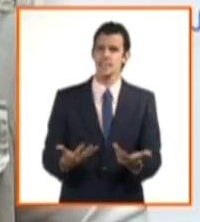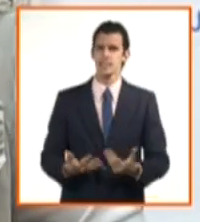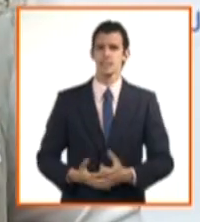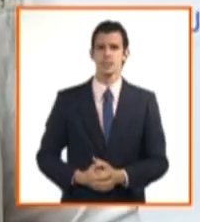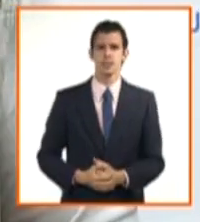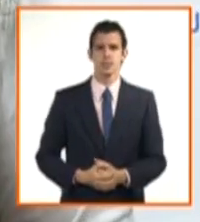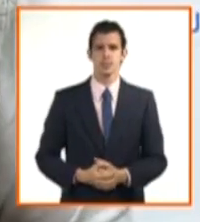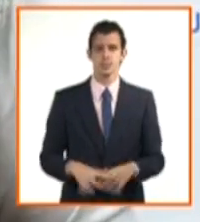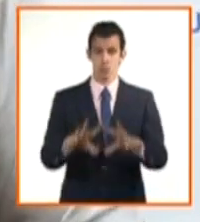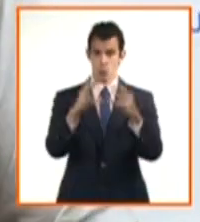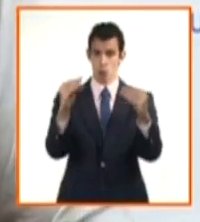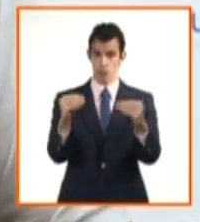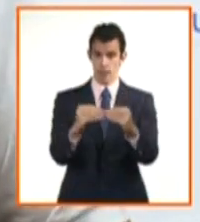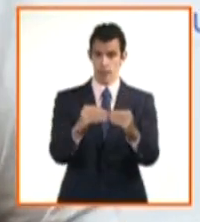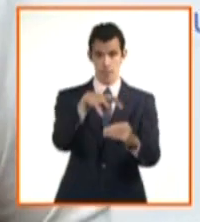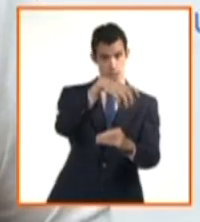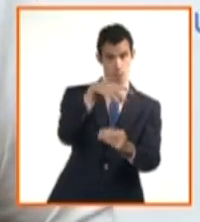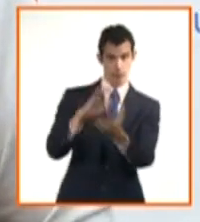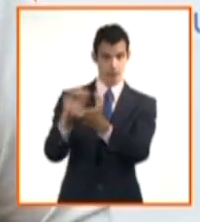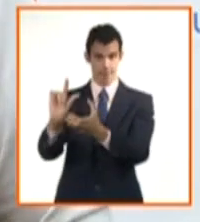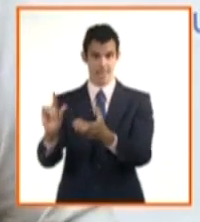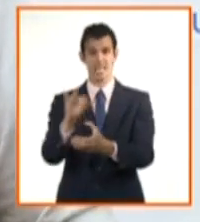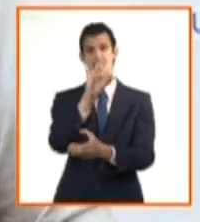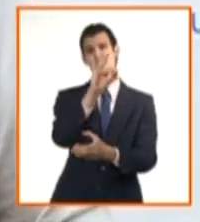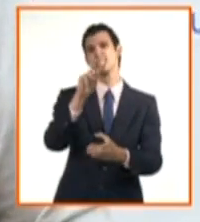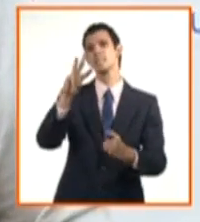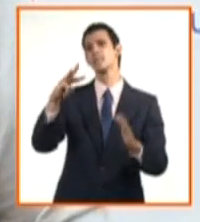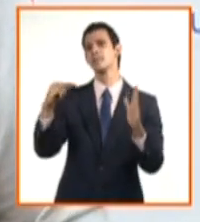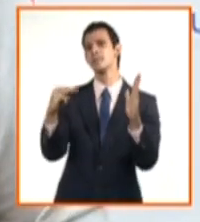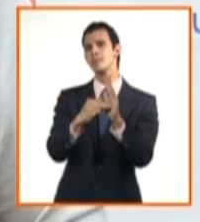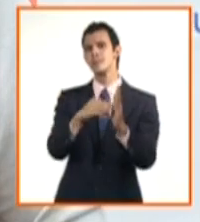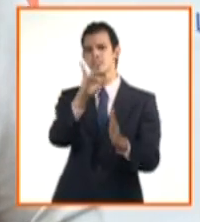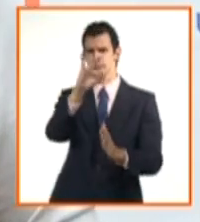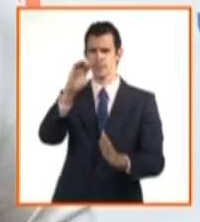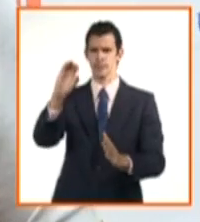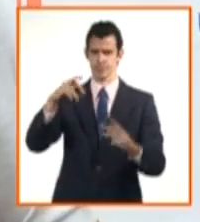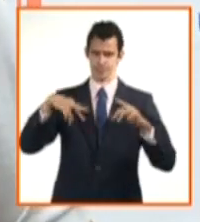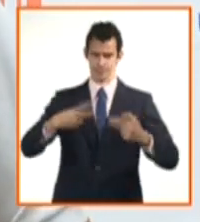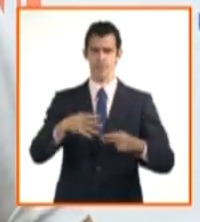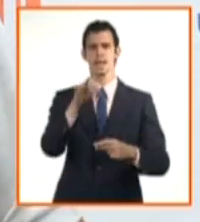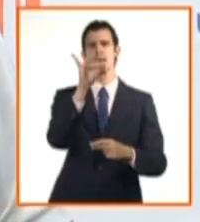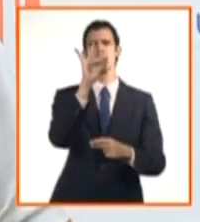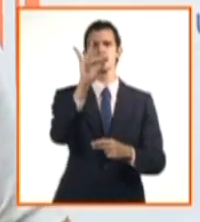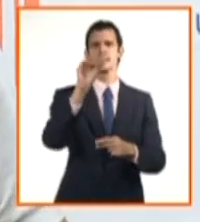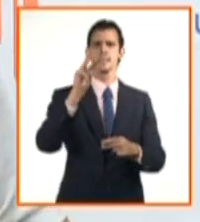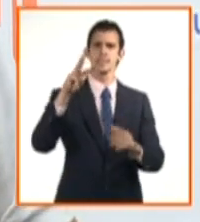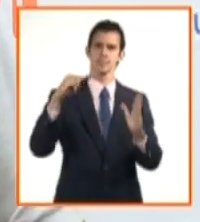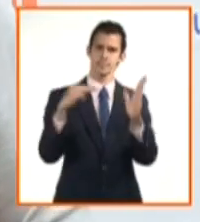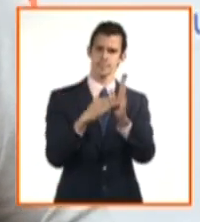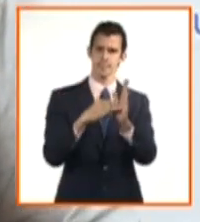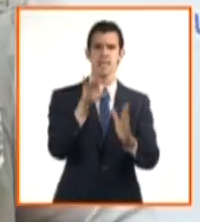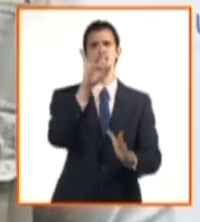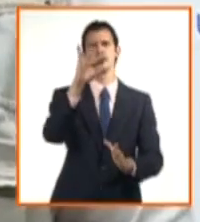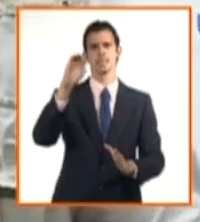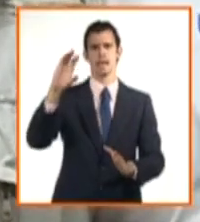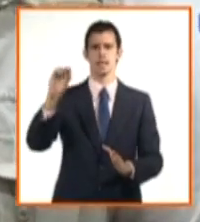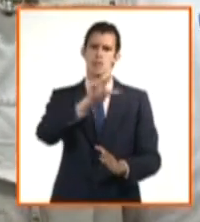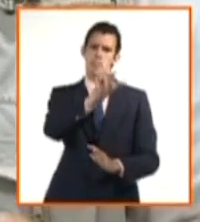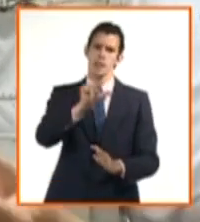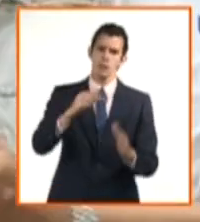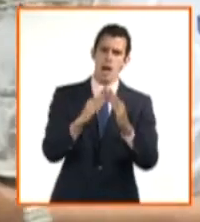73 mil 700 reitero 73 mil 700 consumidores afectados